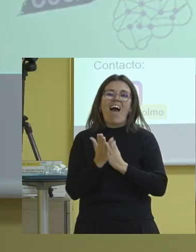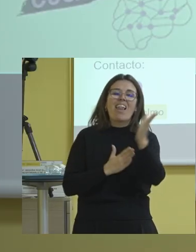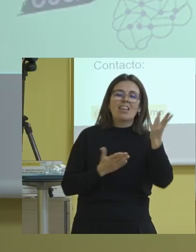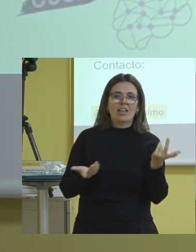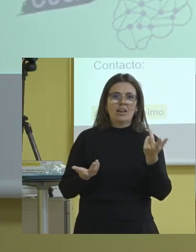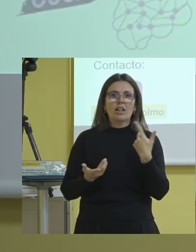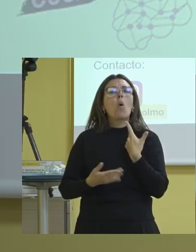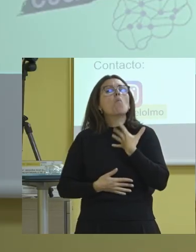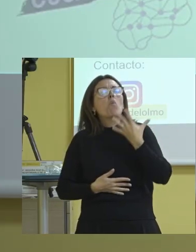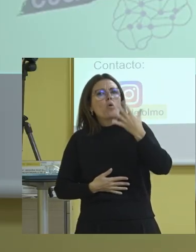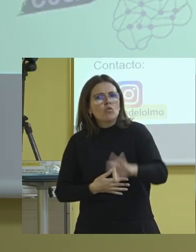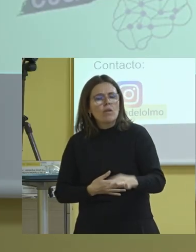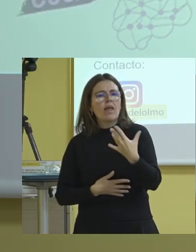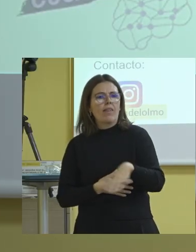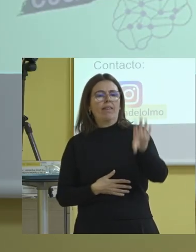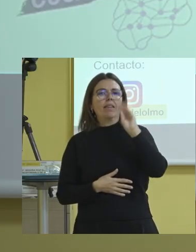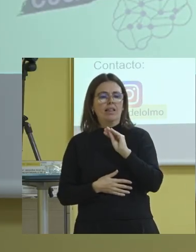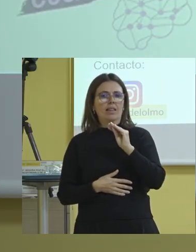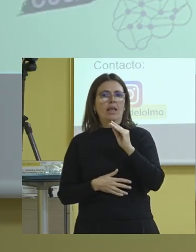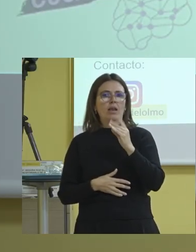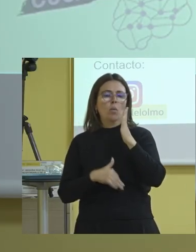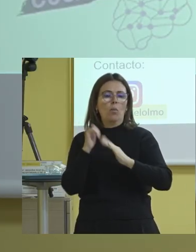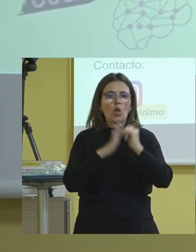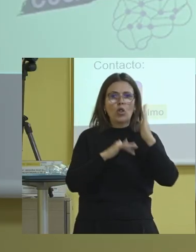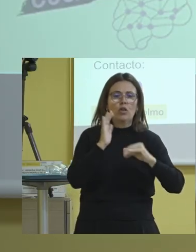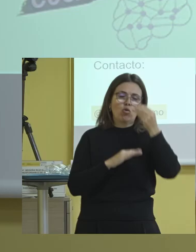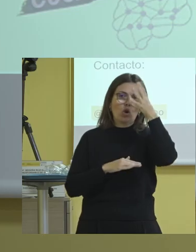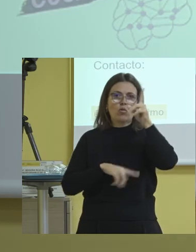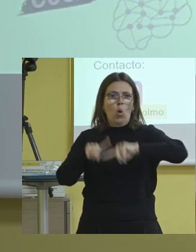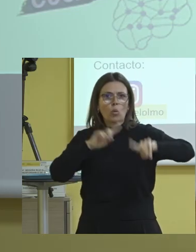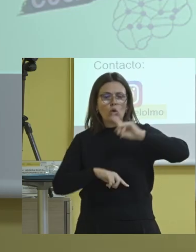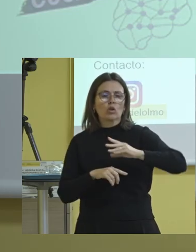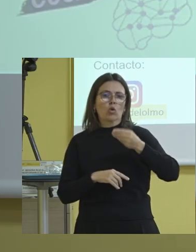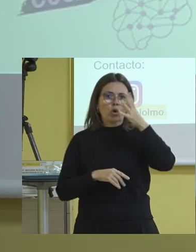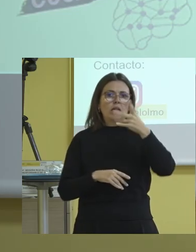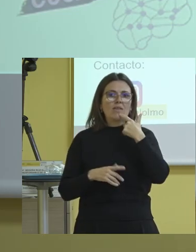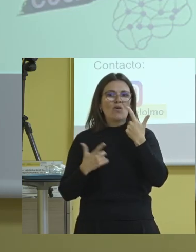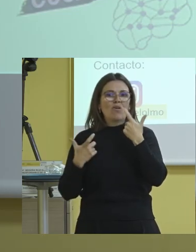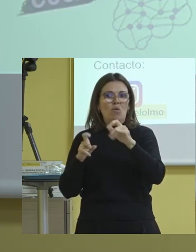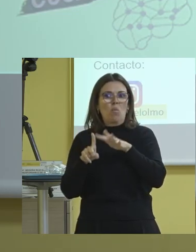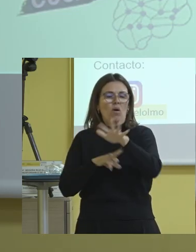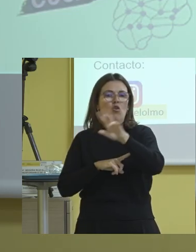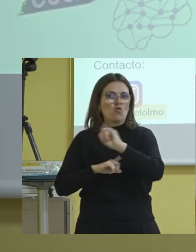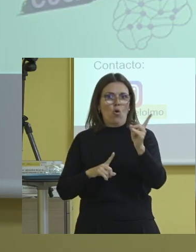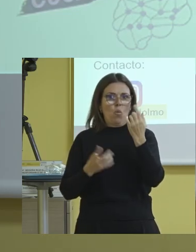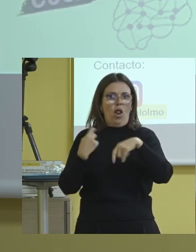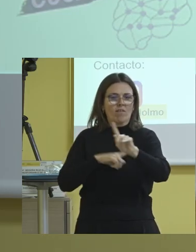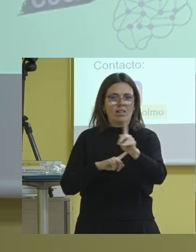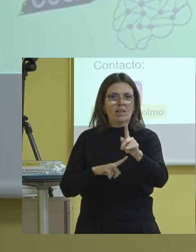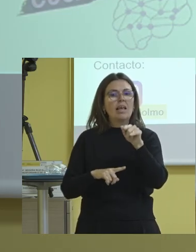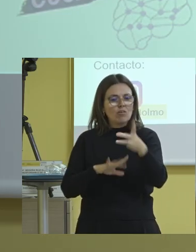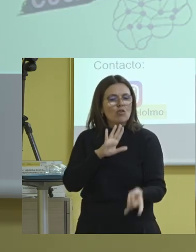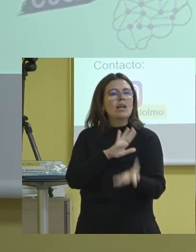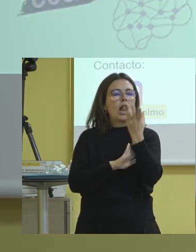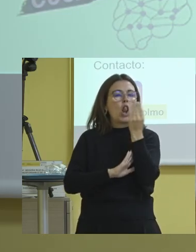decía David, que hay una posibilidad de entender ciertos procesos cognitivos o ciertos trastornos, no de esa forma sesgada y no como la venden, es lo que genera